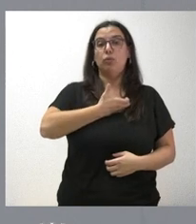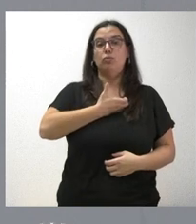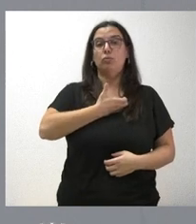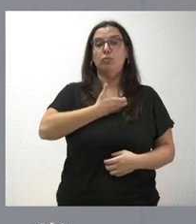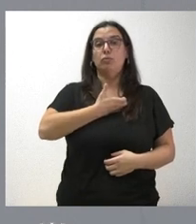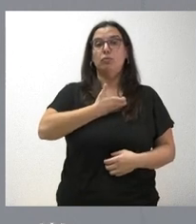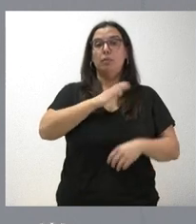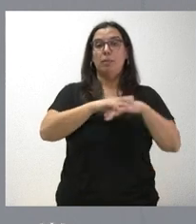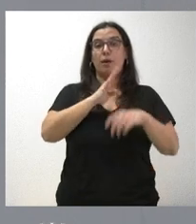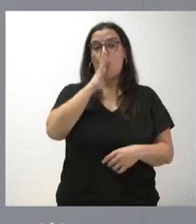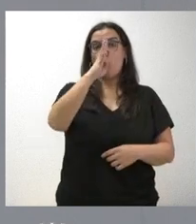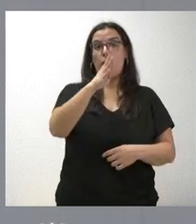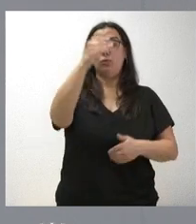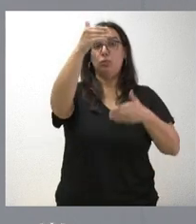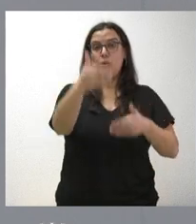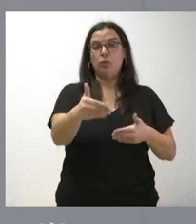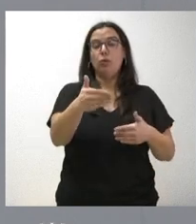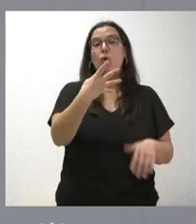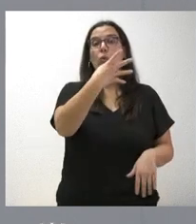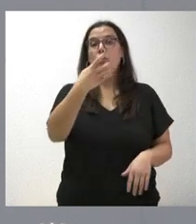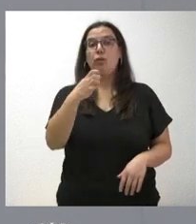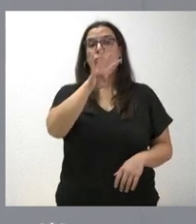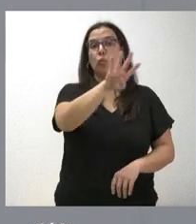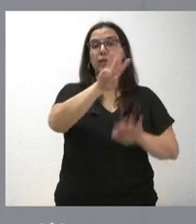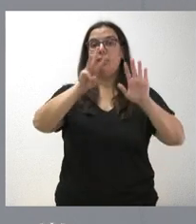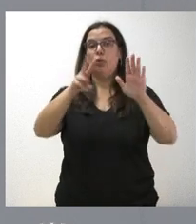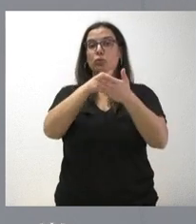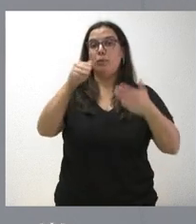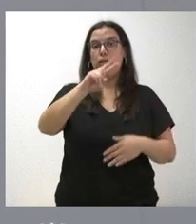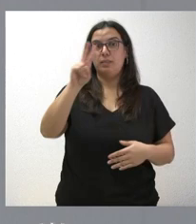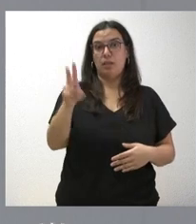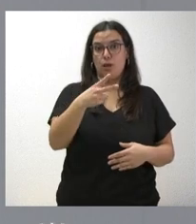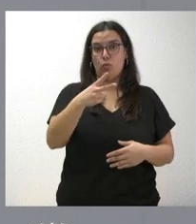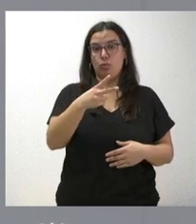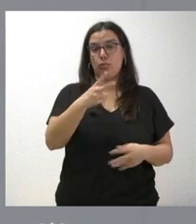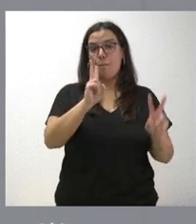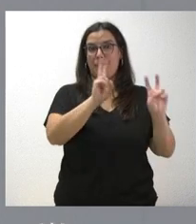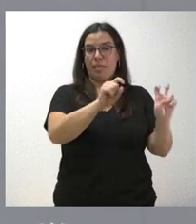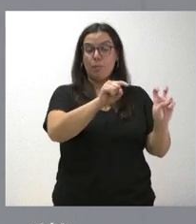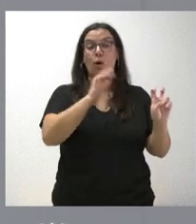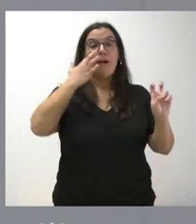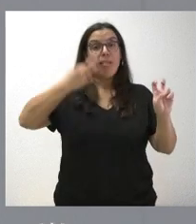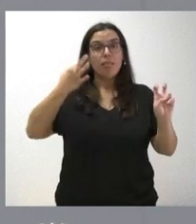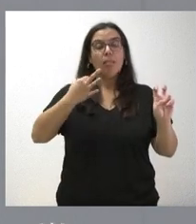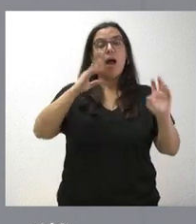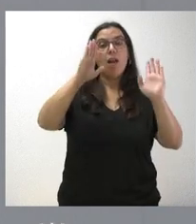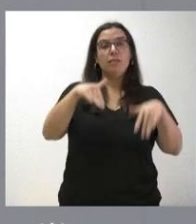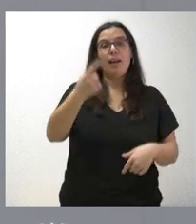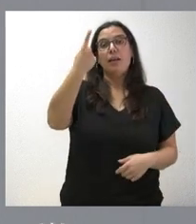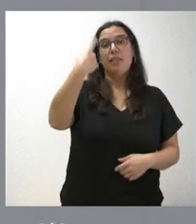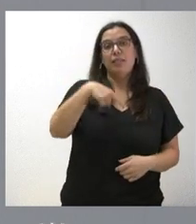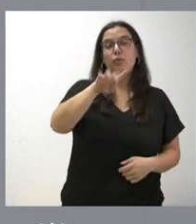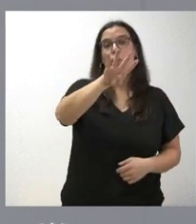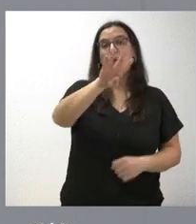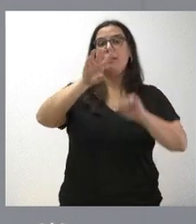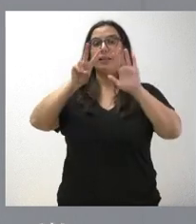4 años sera 448 millones de euros y que finalmente lo que se va a destinar a este programa son 147